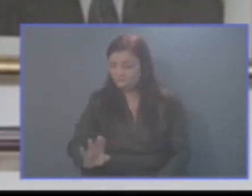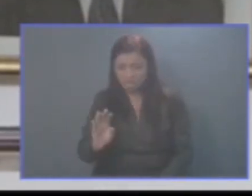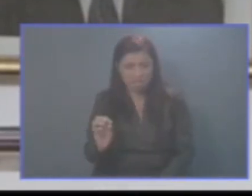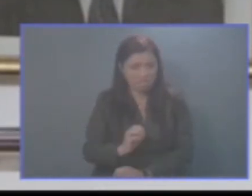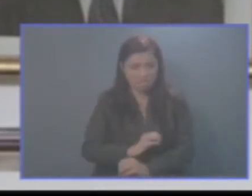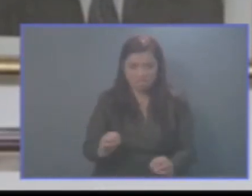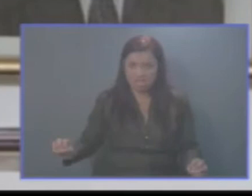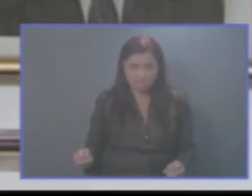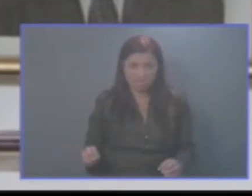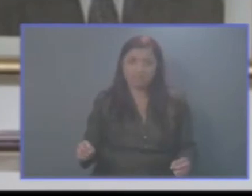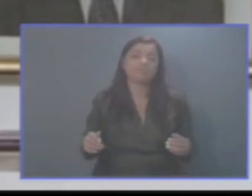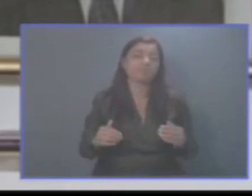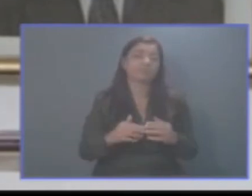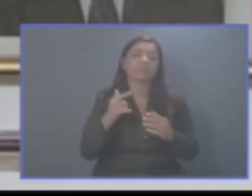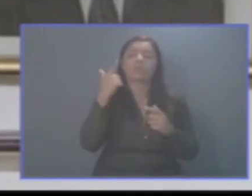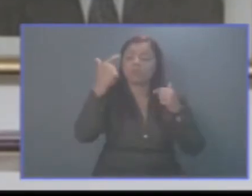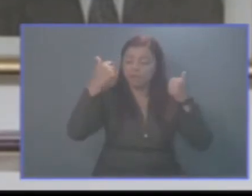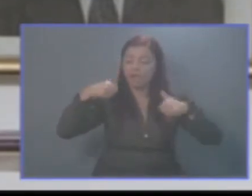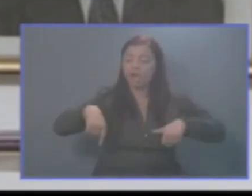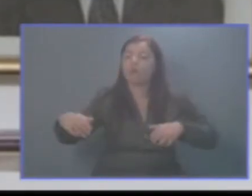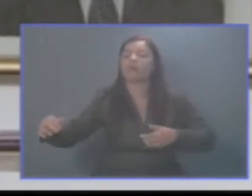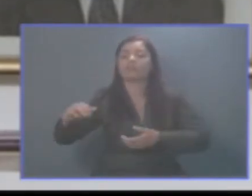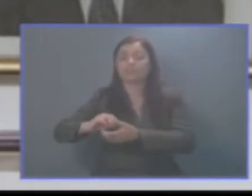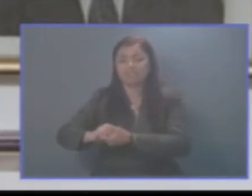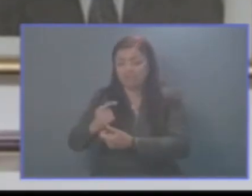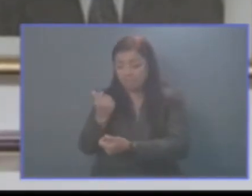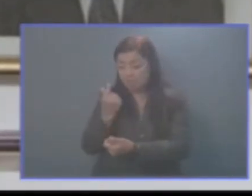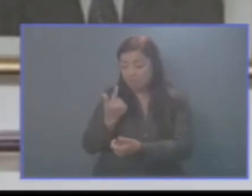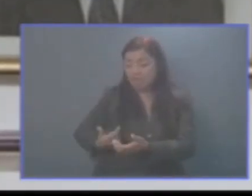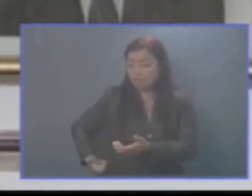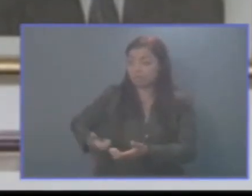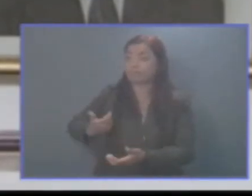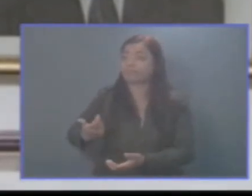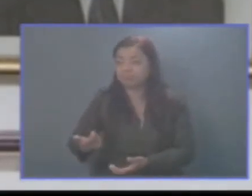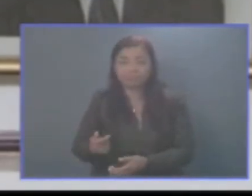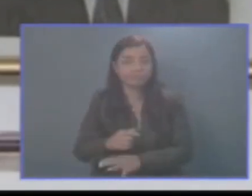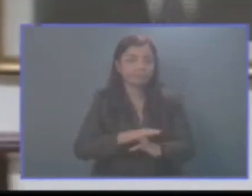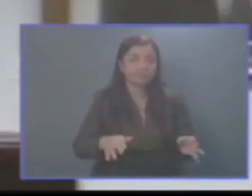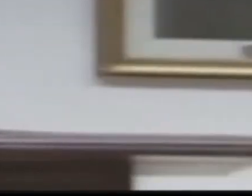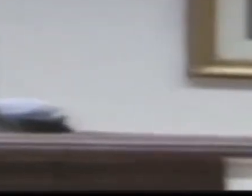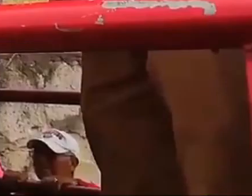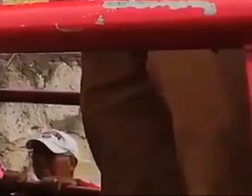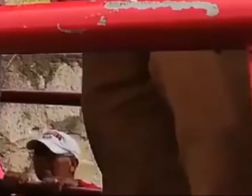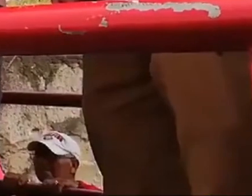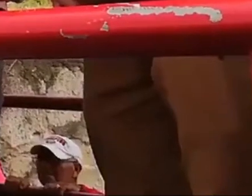pactar y menos para ofrecer dinero. Muchísimas gracias. Gracias,